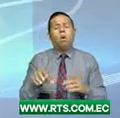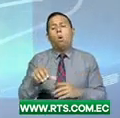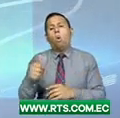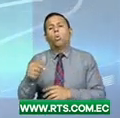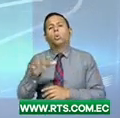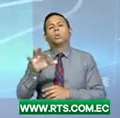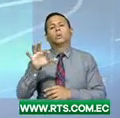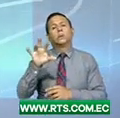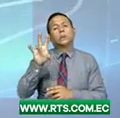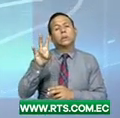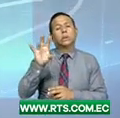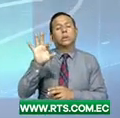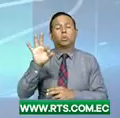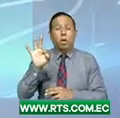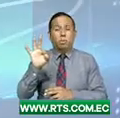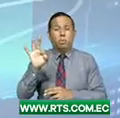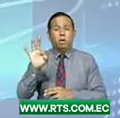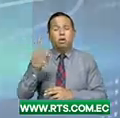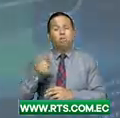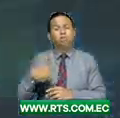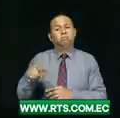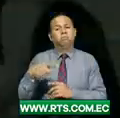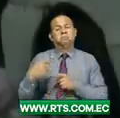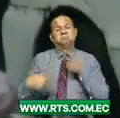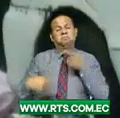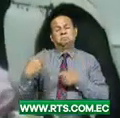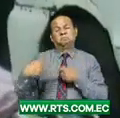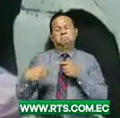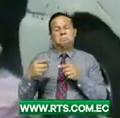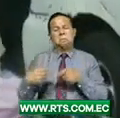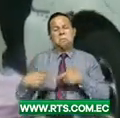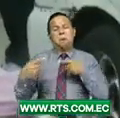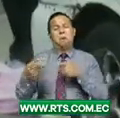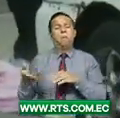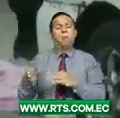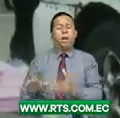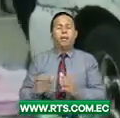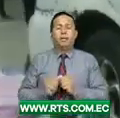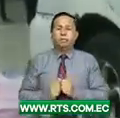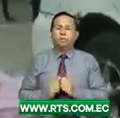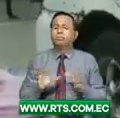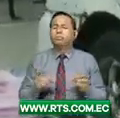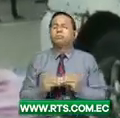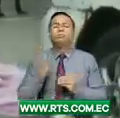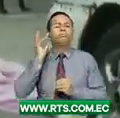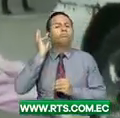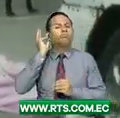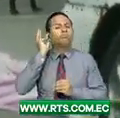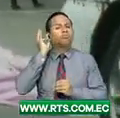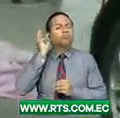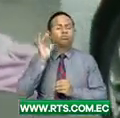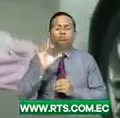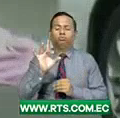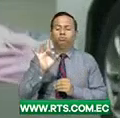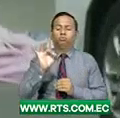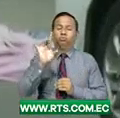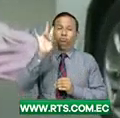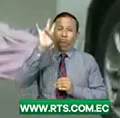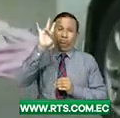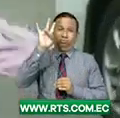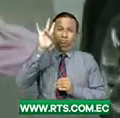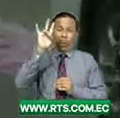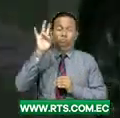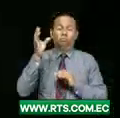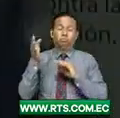79 varones por violencia interpersonal. En lo que respecta a mujeres, 87 personas perdieron la vida de enero